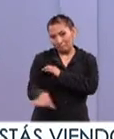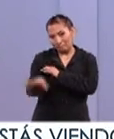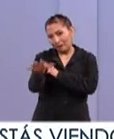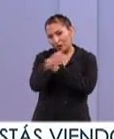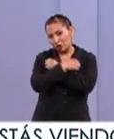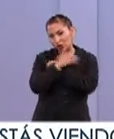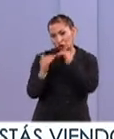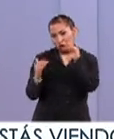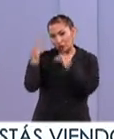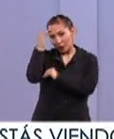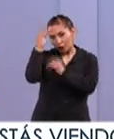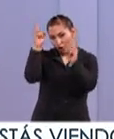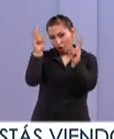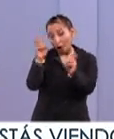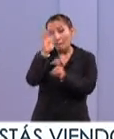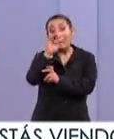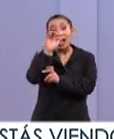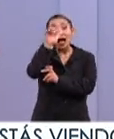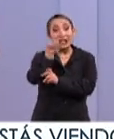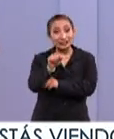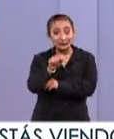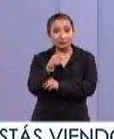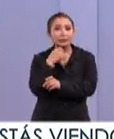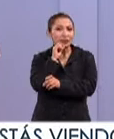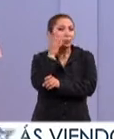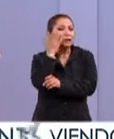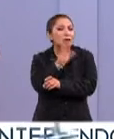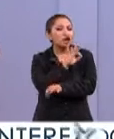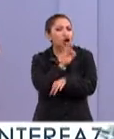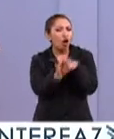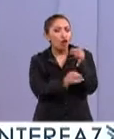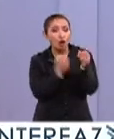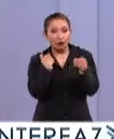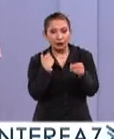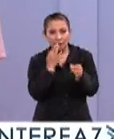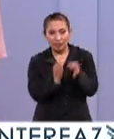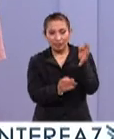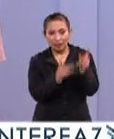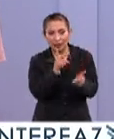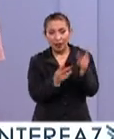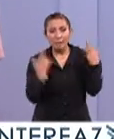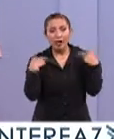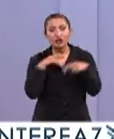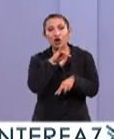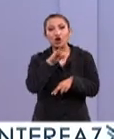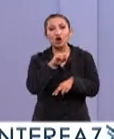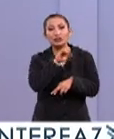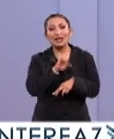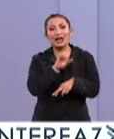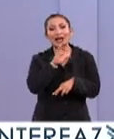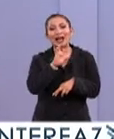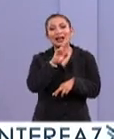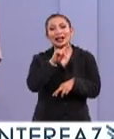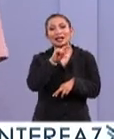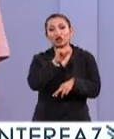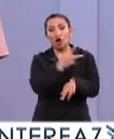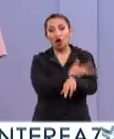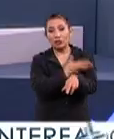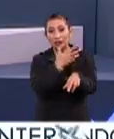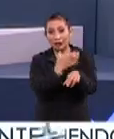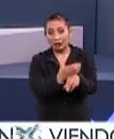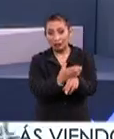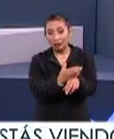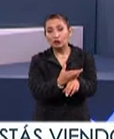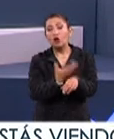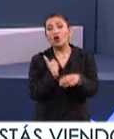parte de educación superior, en la parte de becas. Y para saber todo esto, estamos platicando con el maestro José Ernesto Medina, coordinador